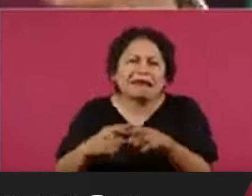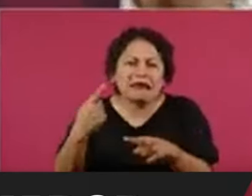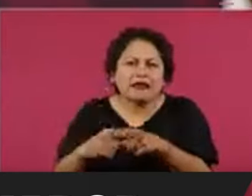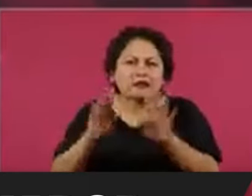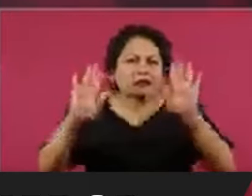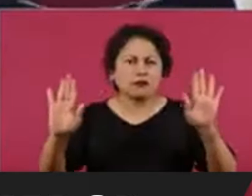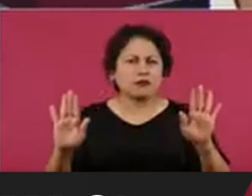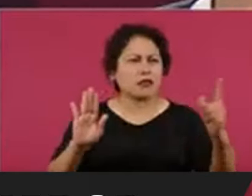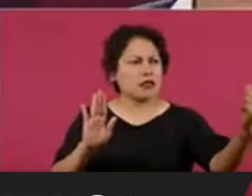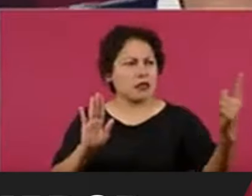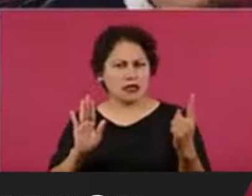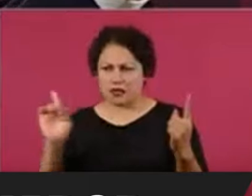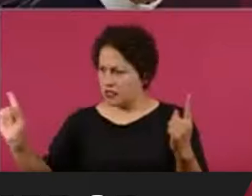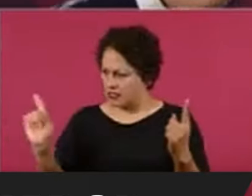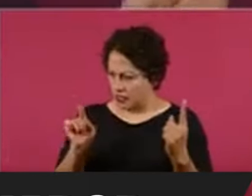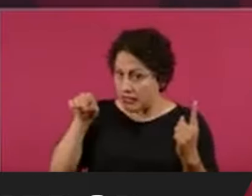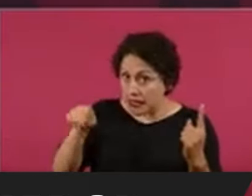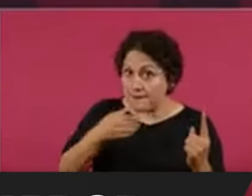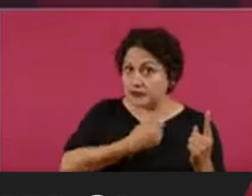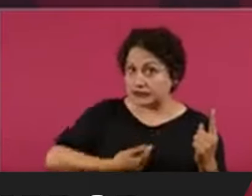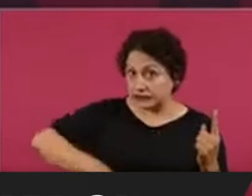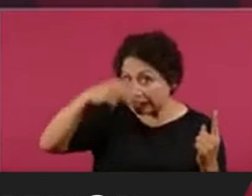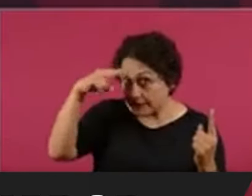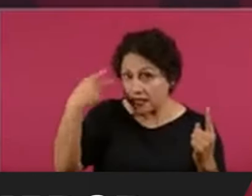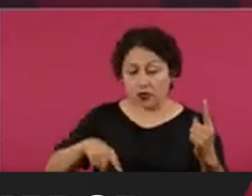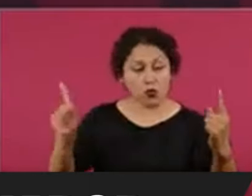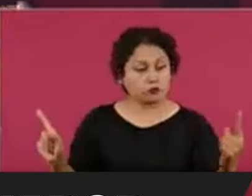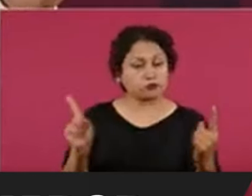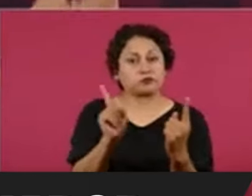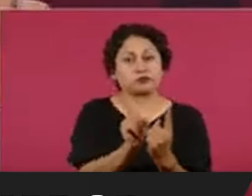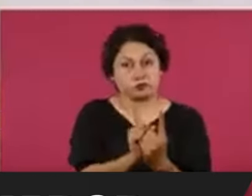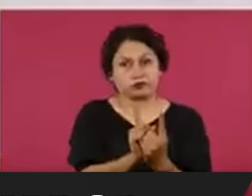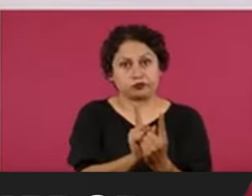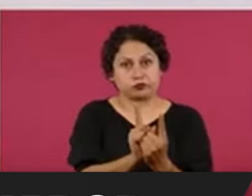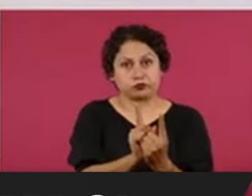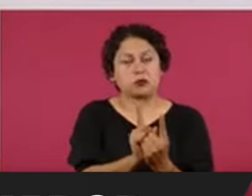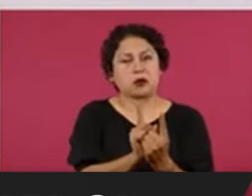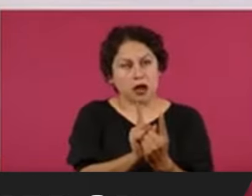Y que de repente salga a decir,